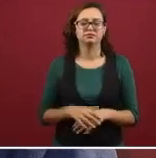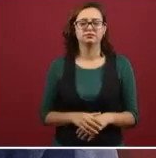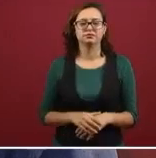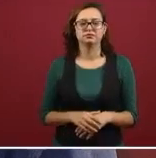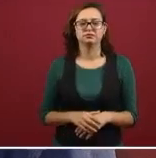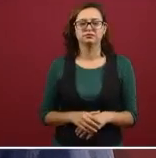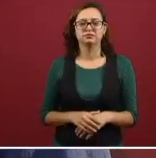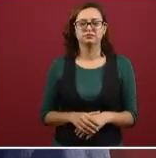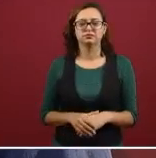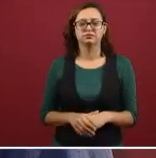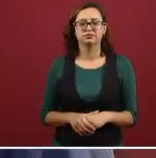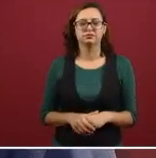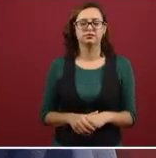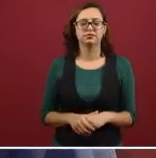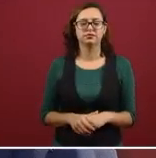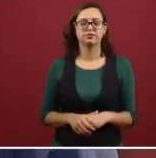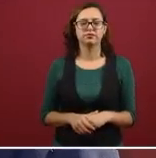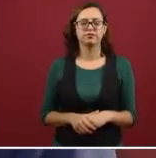Yo tengo